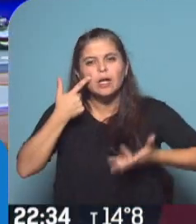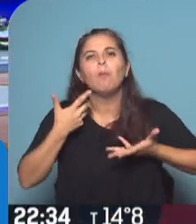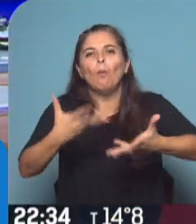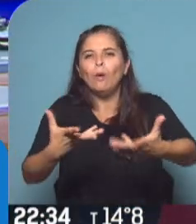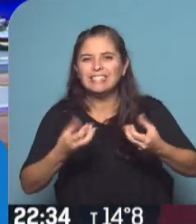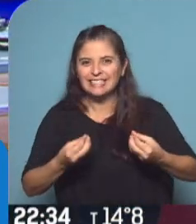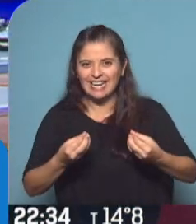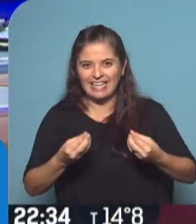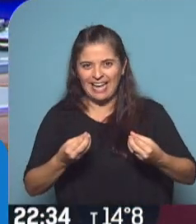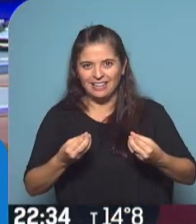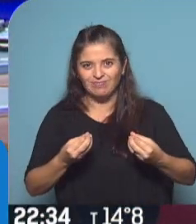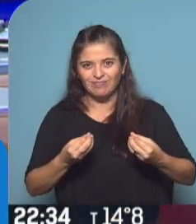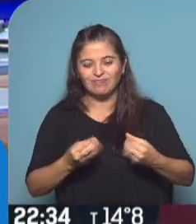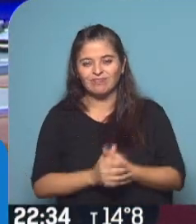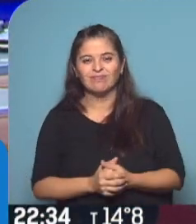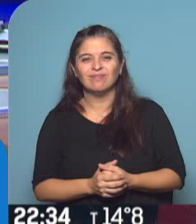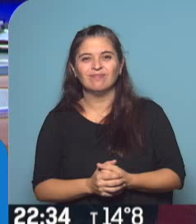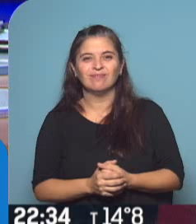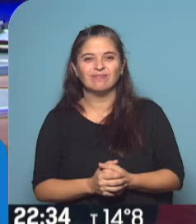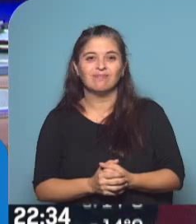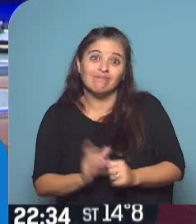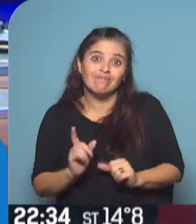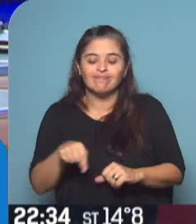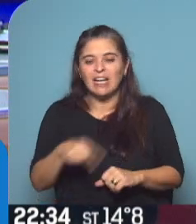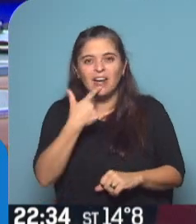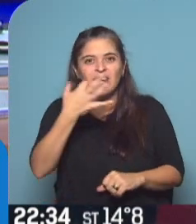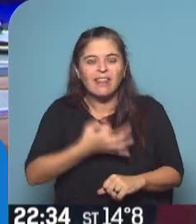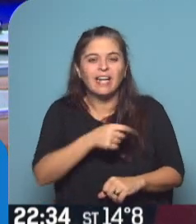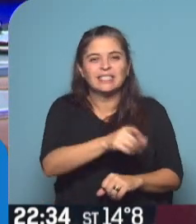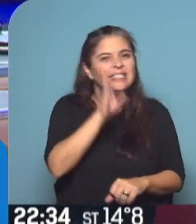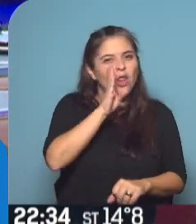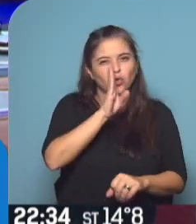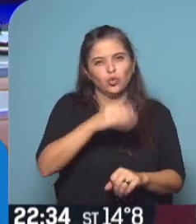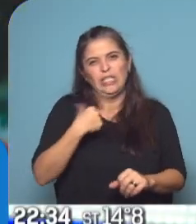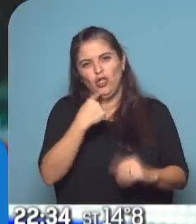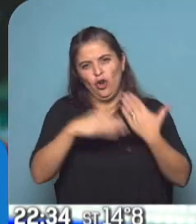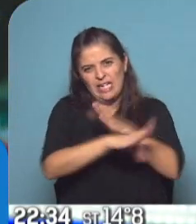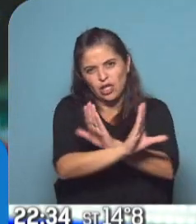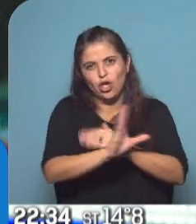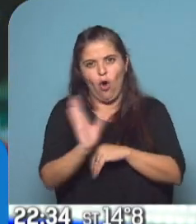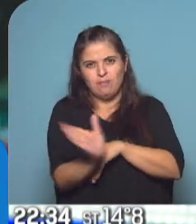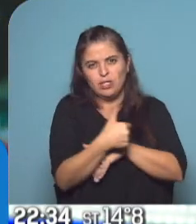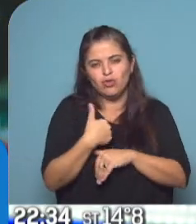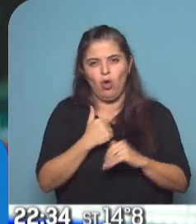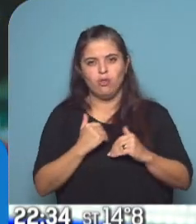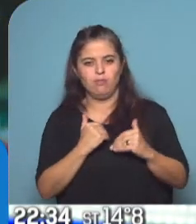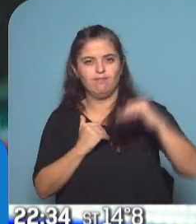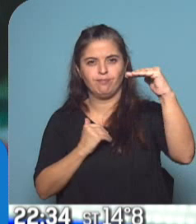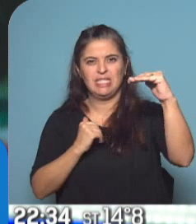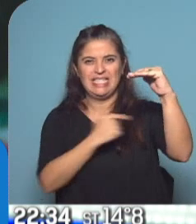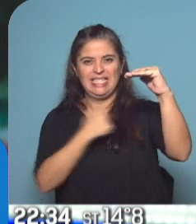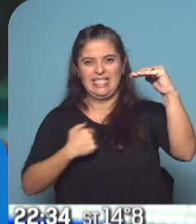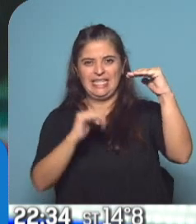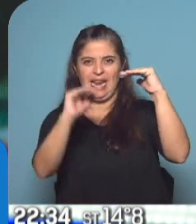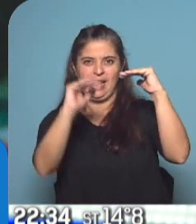que sigue está la saga de eeuu está pero pero si es otra forma de pensar el mismo conflicto tal vez ya no desde la dimensión tecnológica